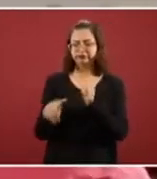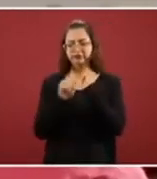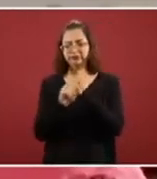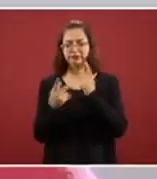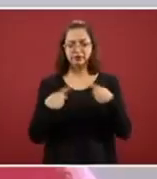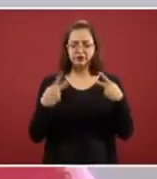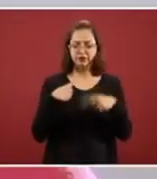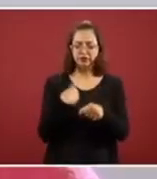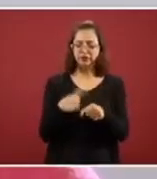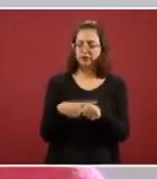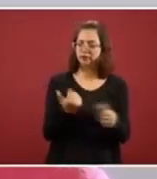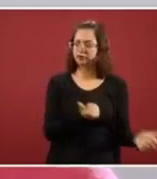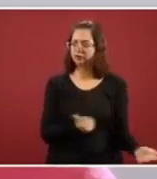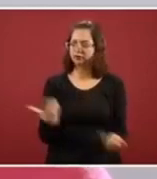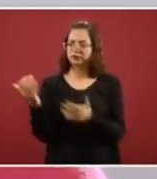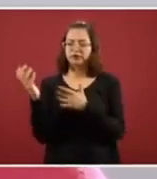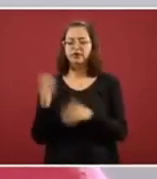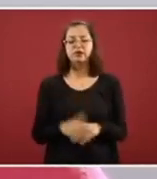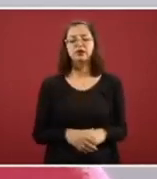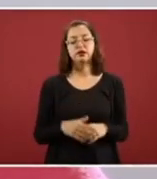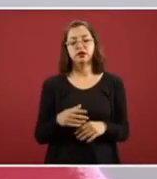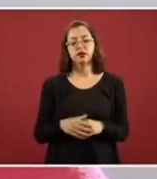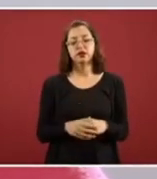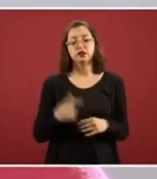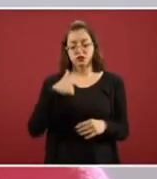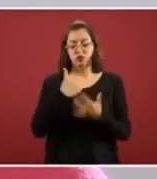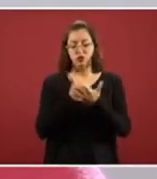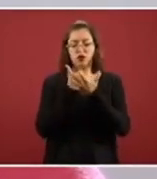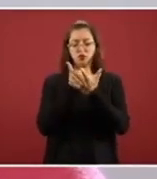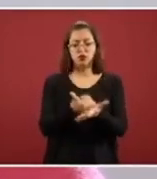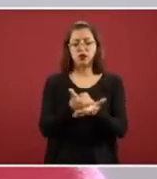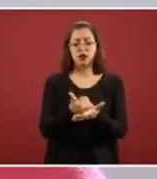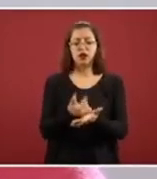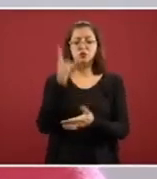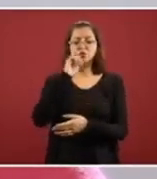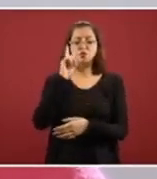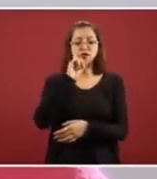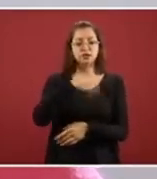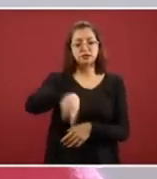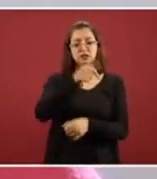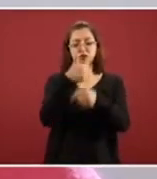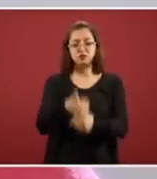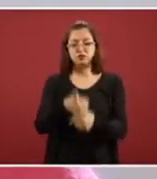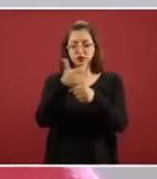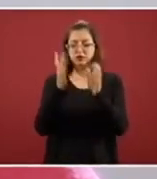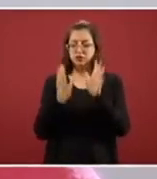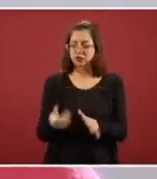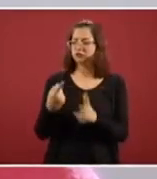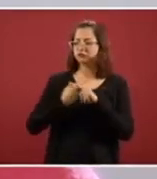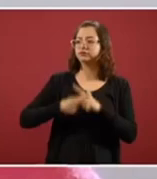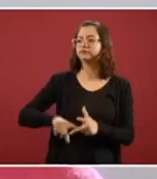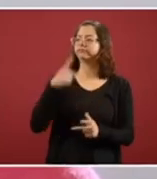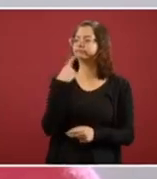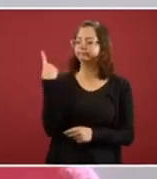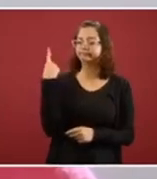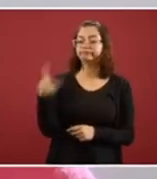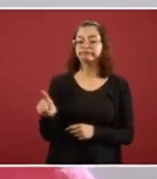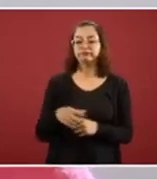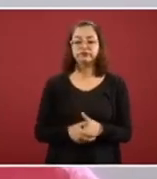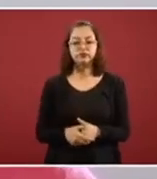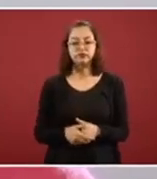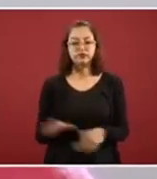enfermos. Y yo he ayudado a mujeres que han pasado a eso y hemos denunciado. Y porque hay